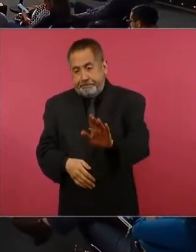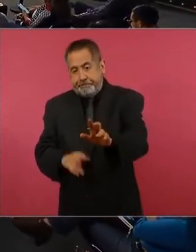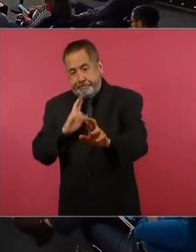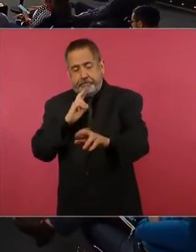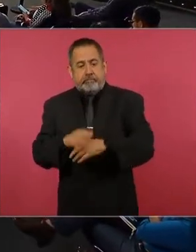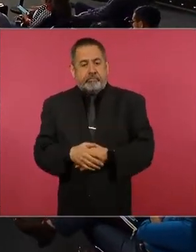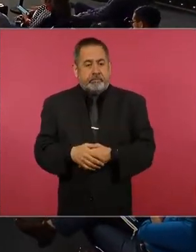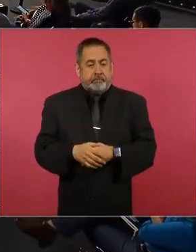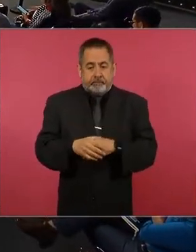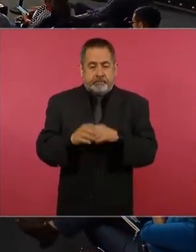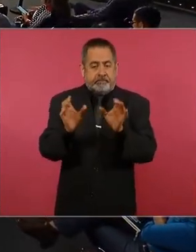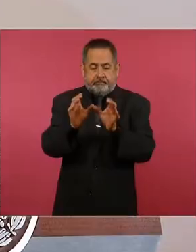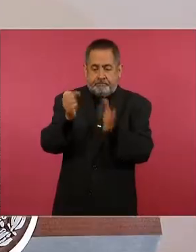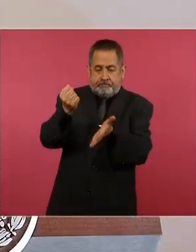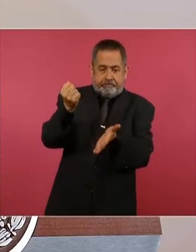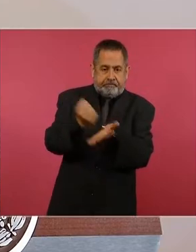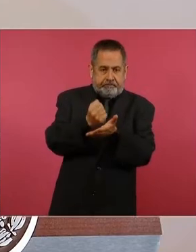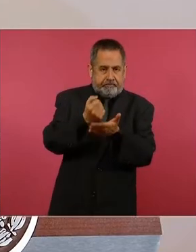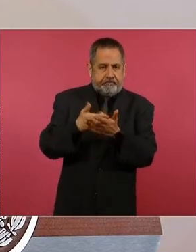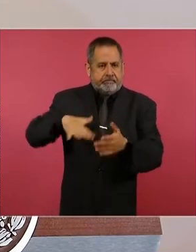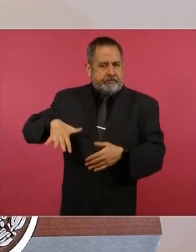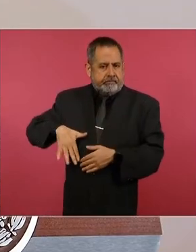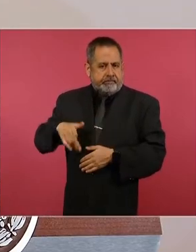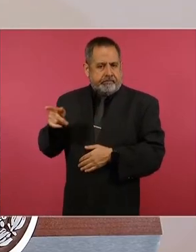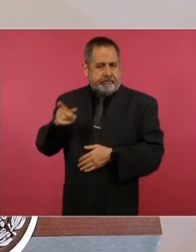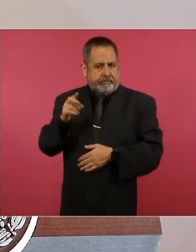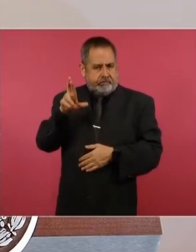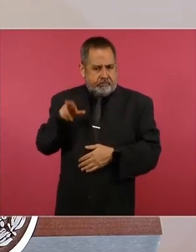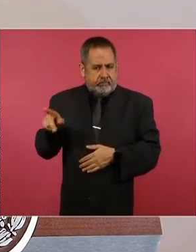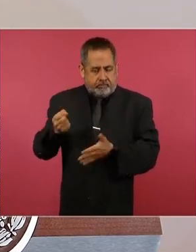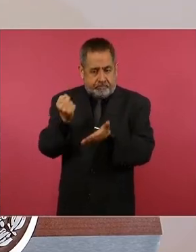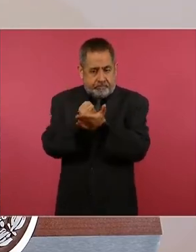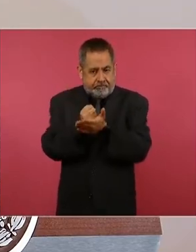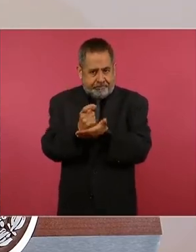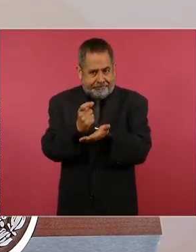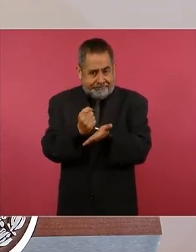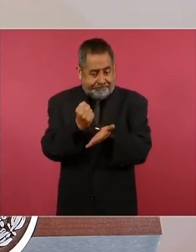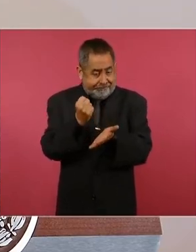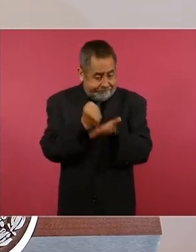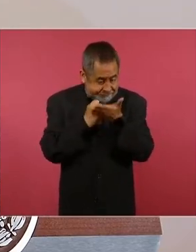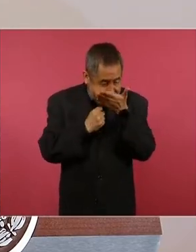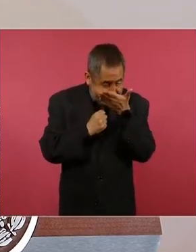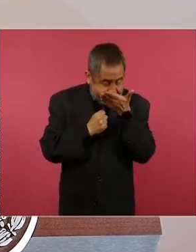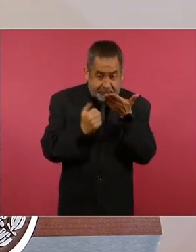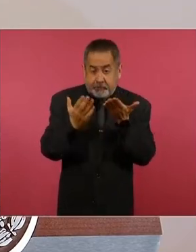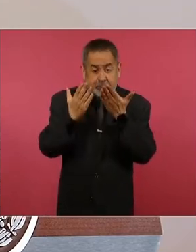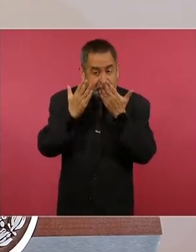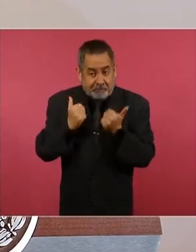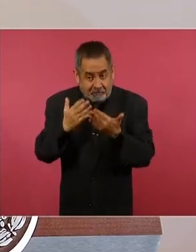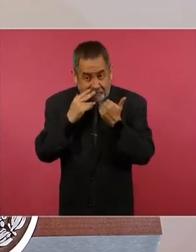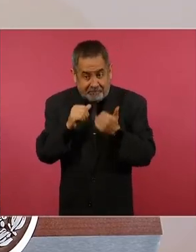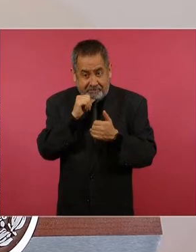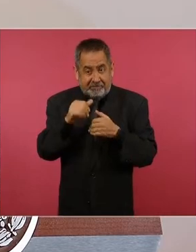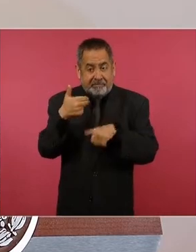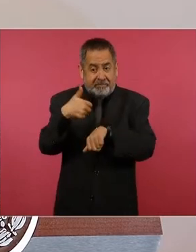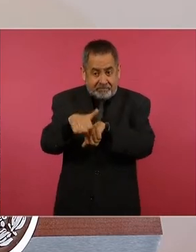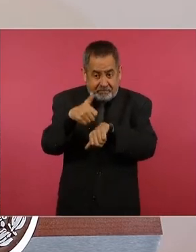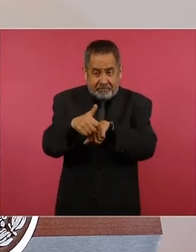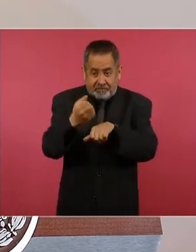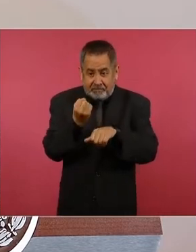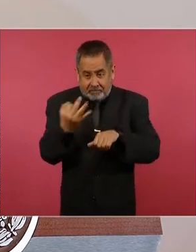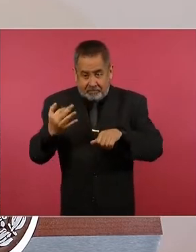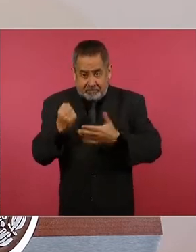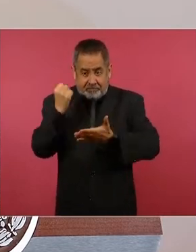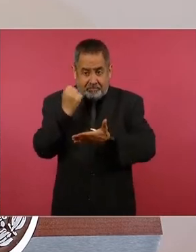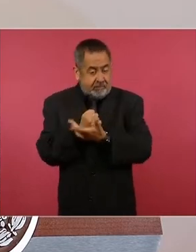esa certificación que indicó el doctor. Si no tiene impresa la certificación,